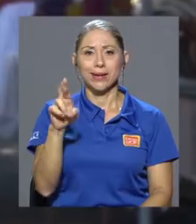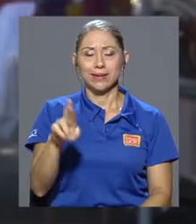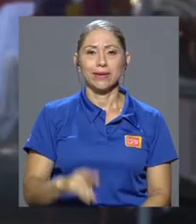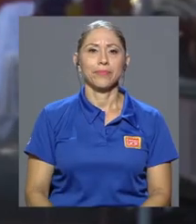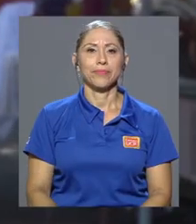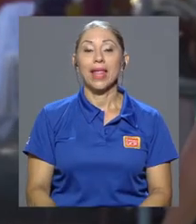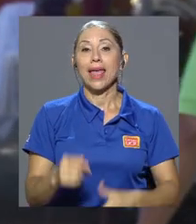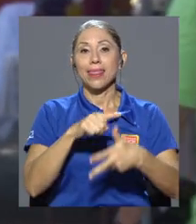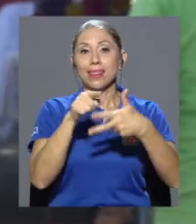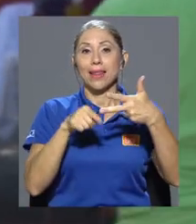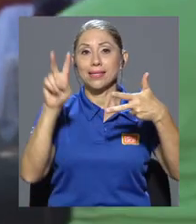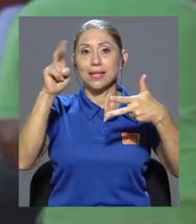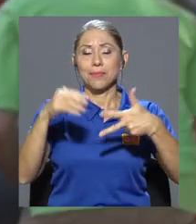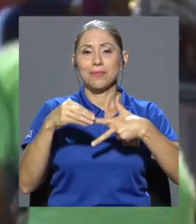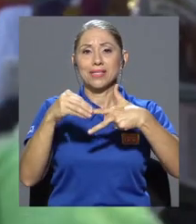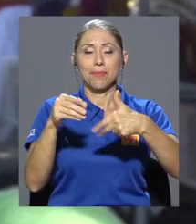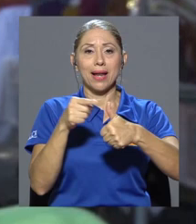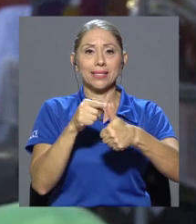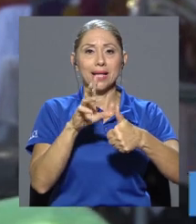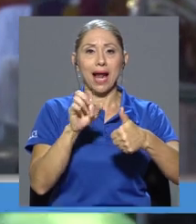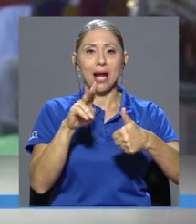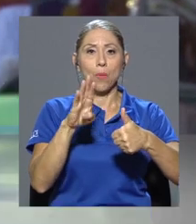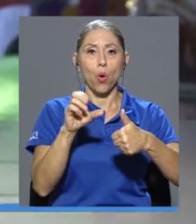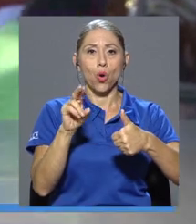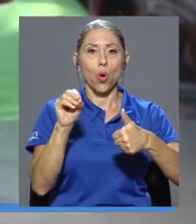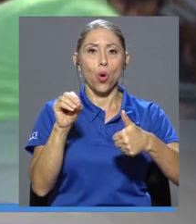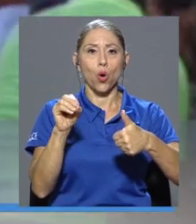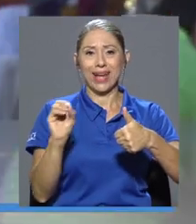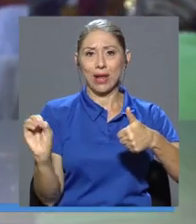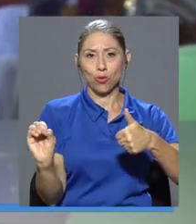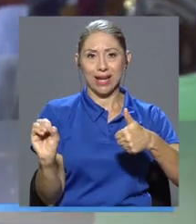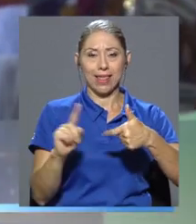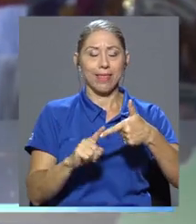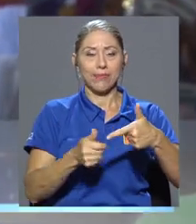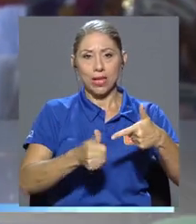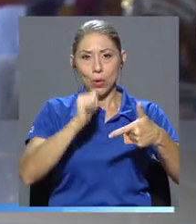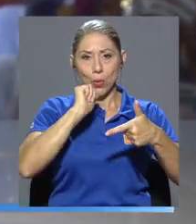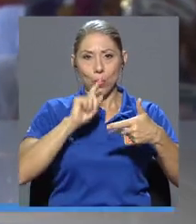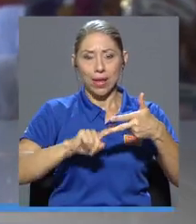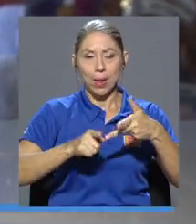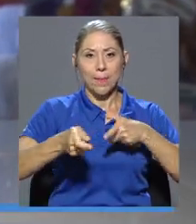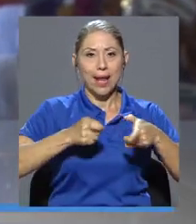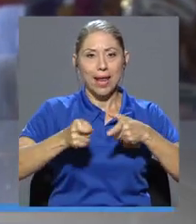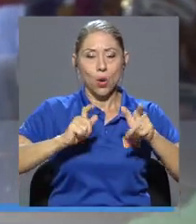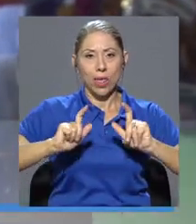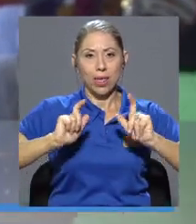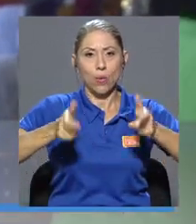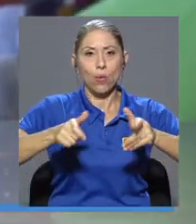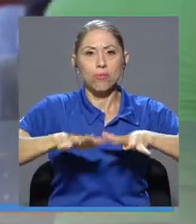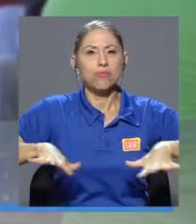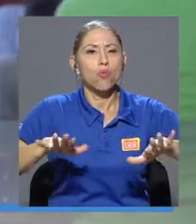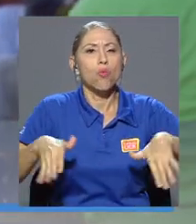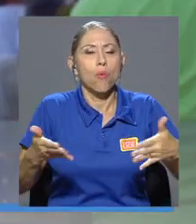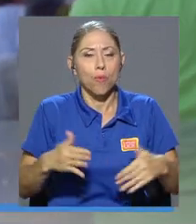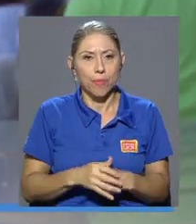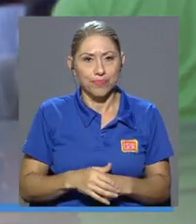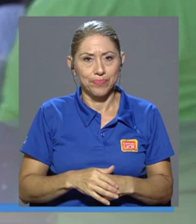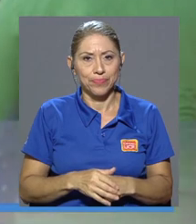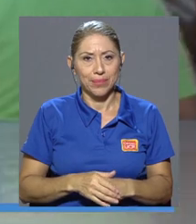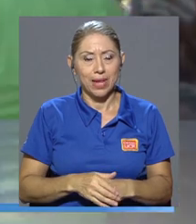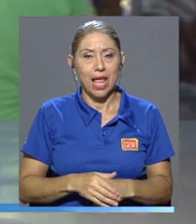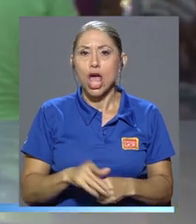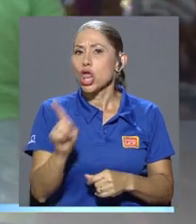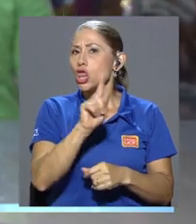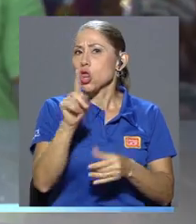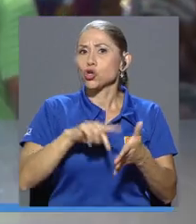tres ejes principales carbono neutralidad que es uno recurso hídrico y manejo de recursos de residuos sólidos